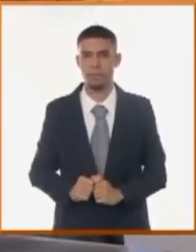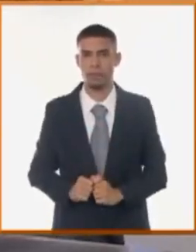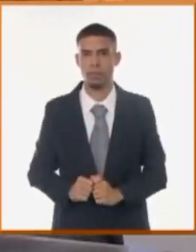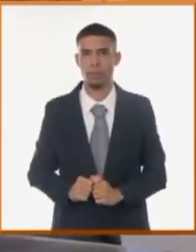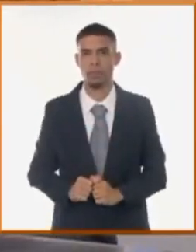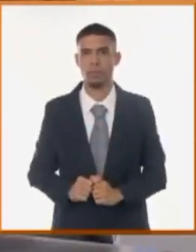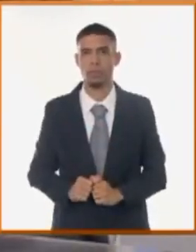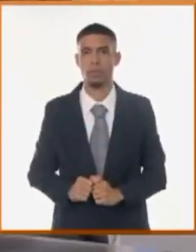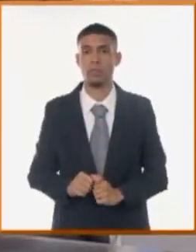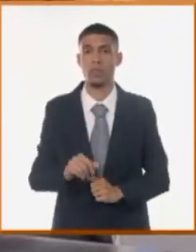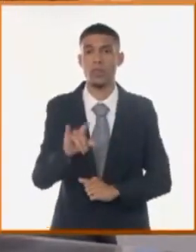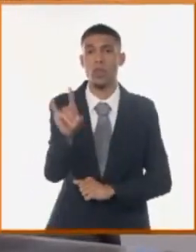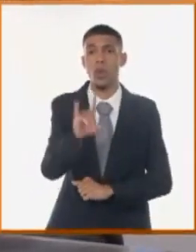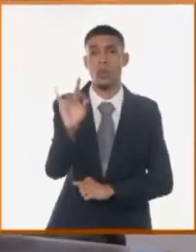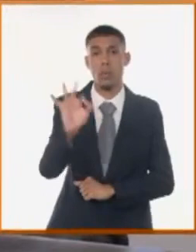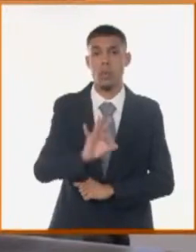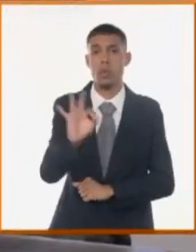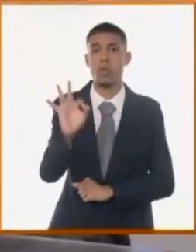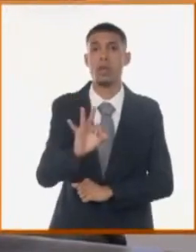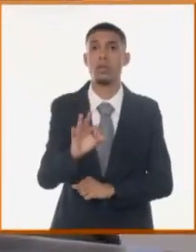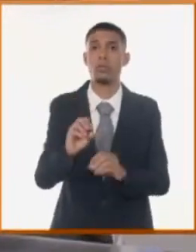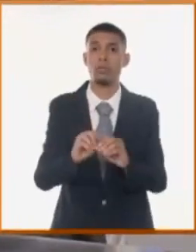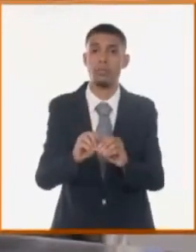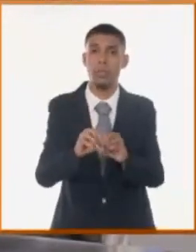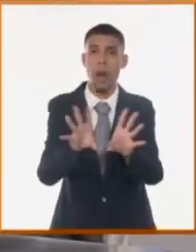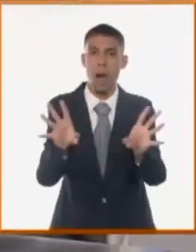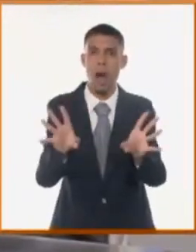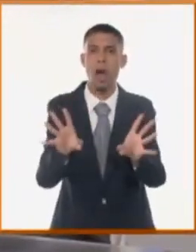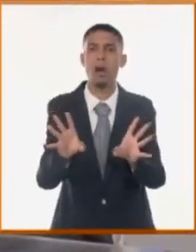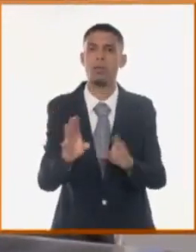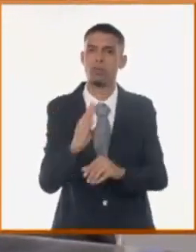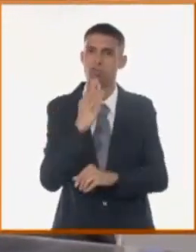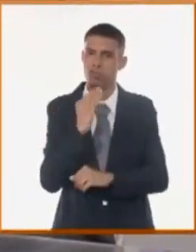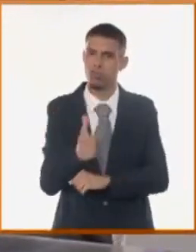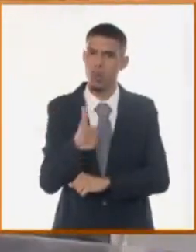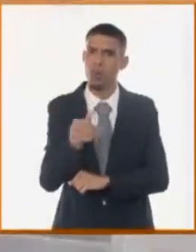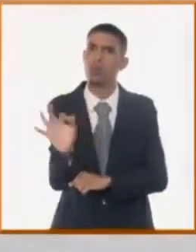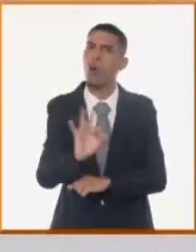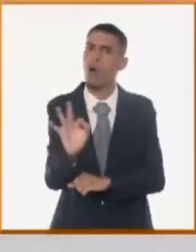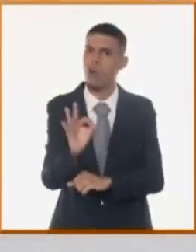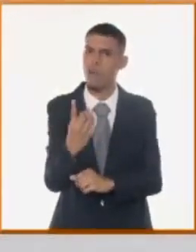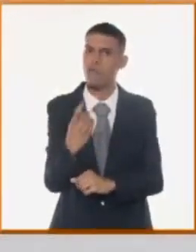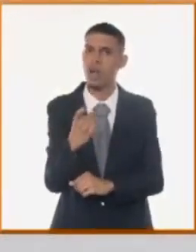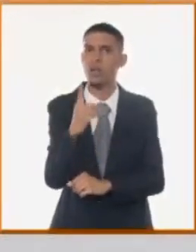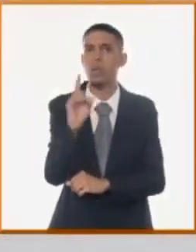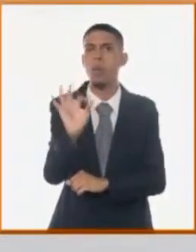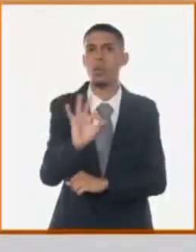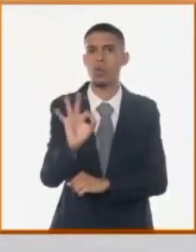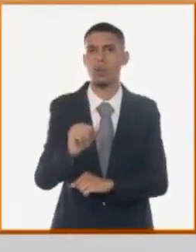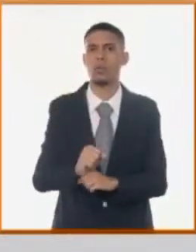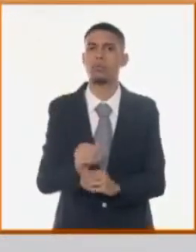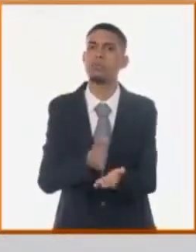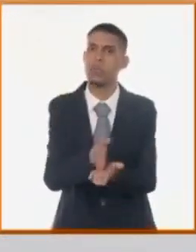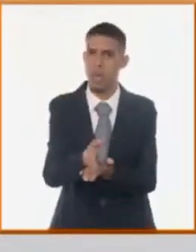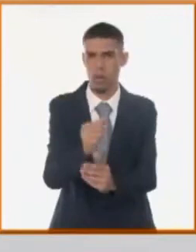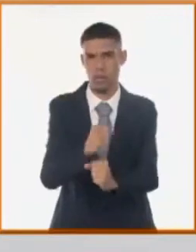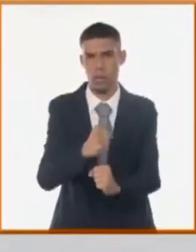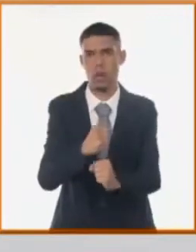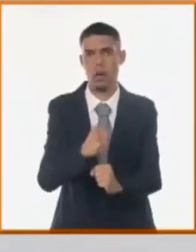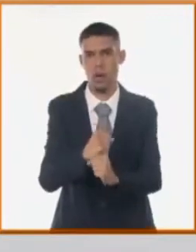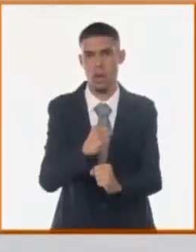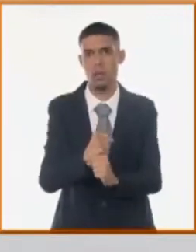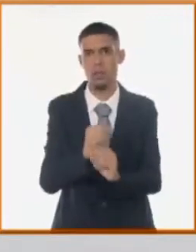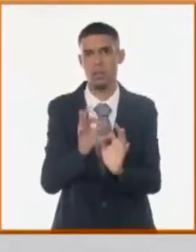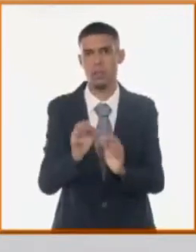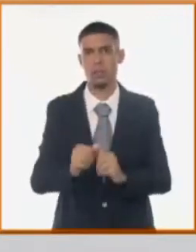Alcanzamos el 99% de la población. Todavía nos queda pendiente ese 1% en el que se sigue trabajando llegarlo. Si